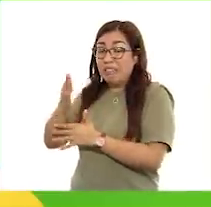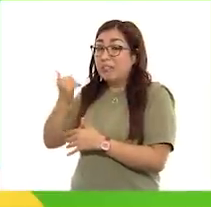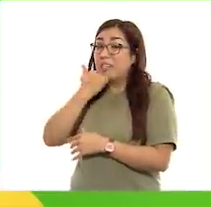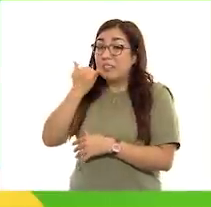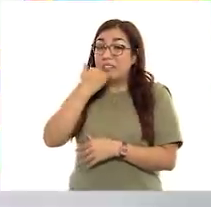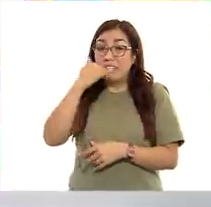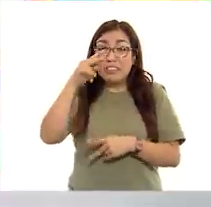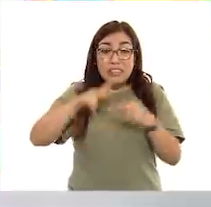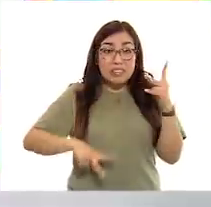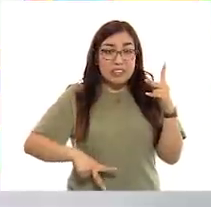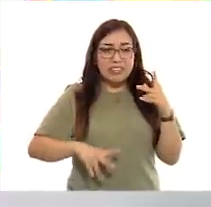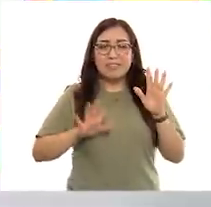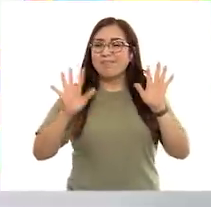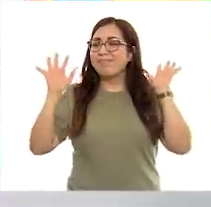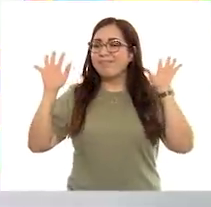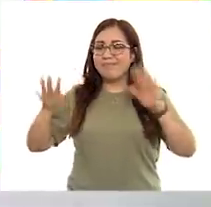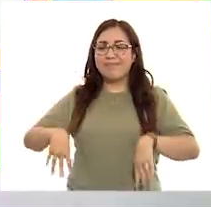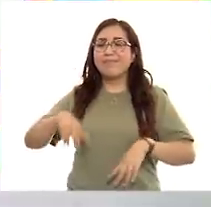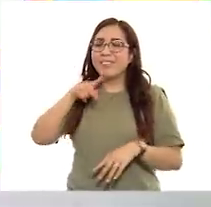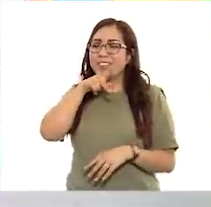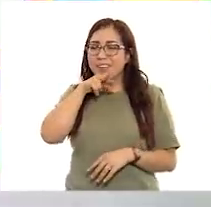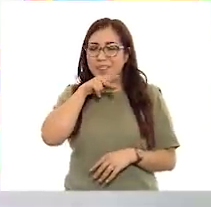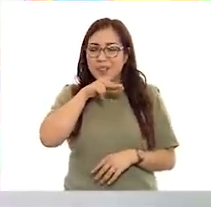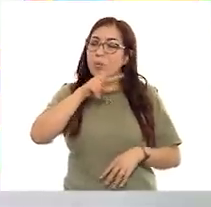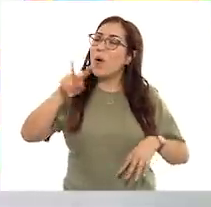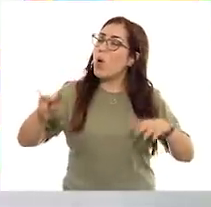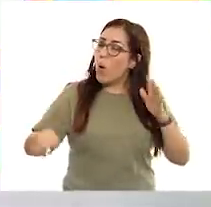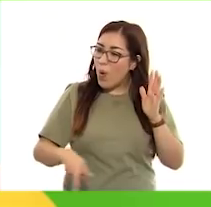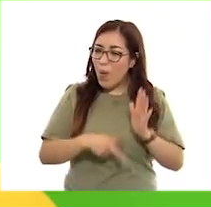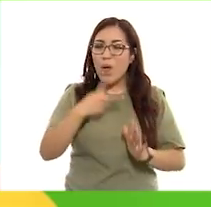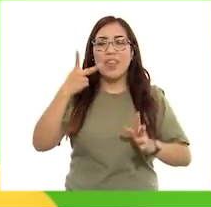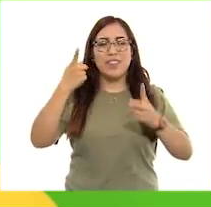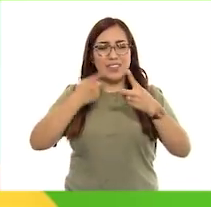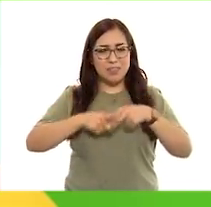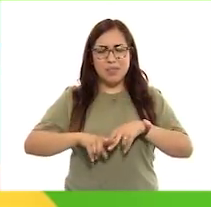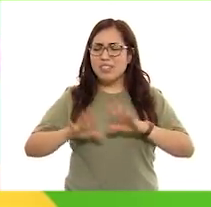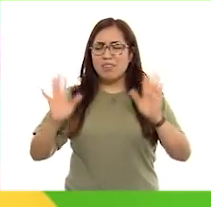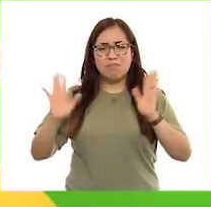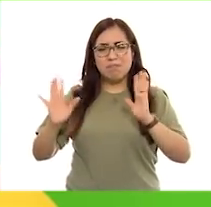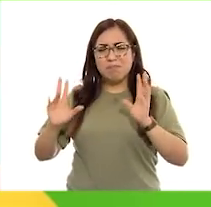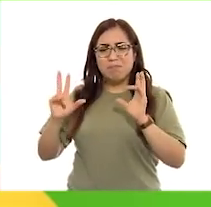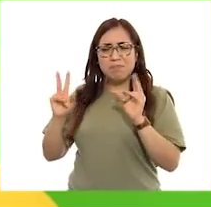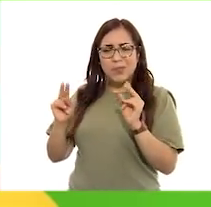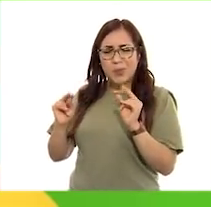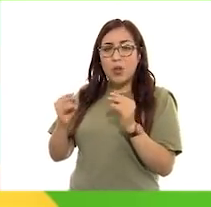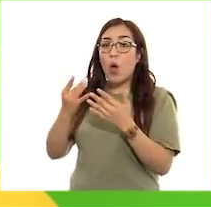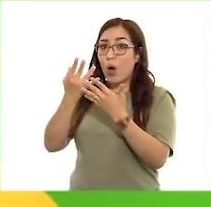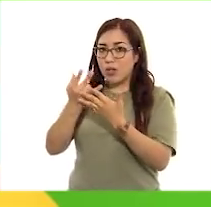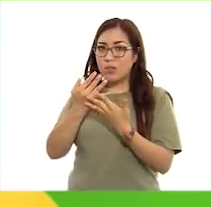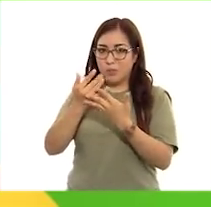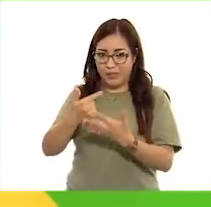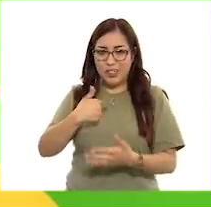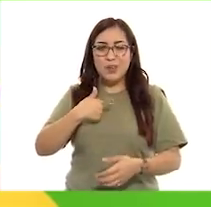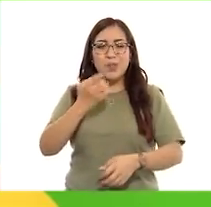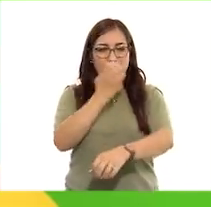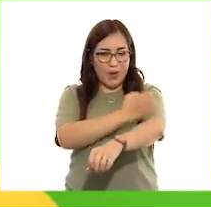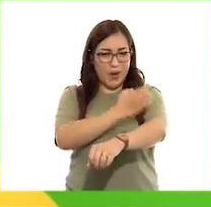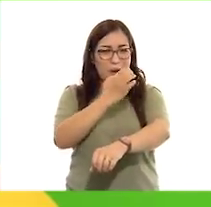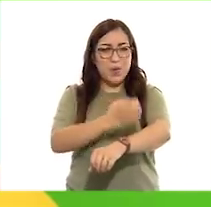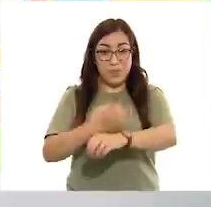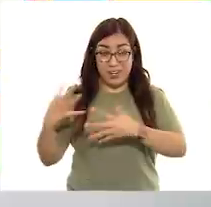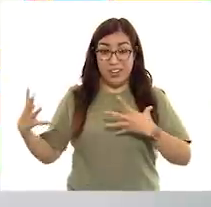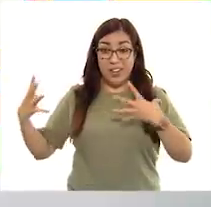siento. No te preocupes, puedo empezar de nuevo. No, no, no, no. Espérate, espérate. ¿Puedo acompañarte y moverme como